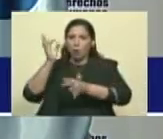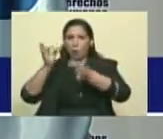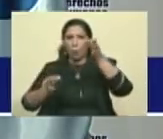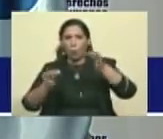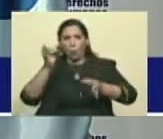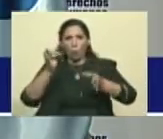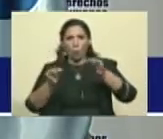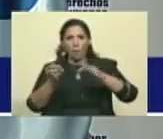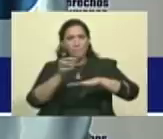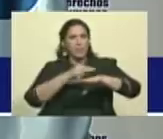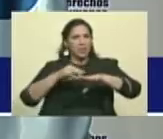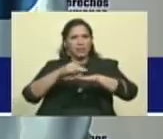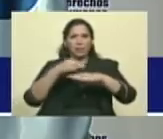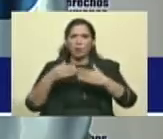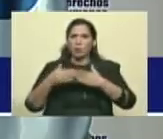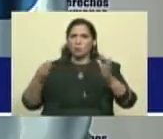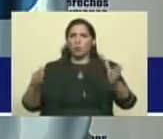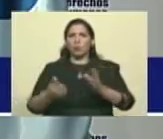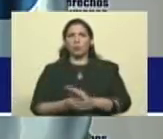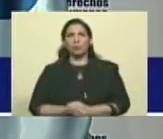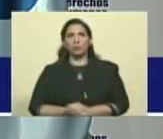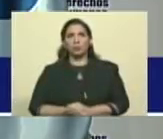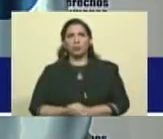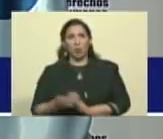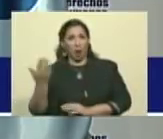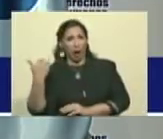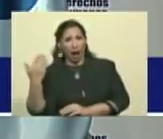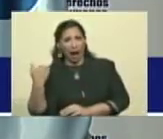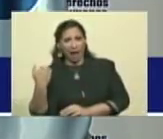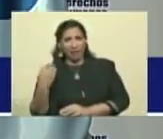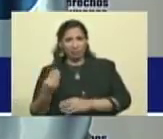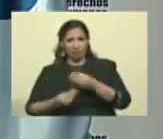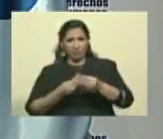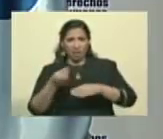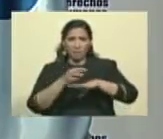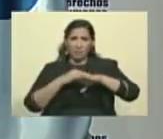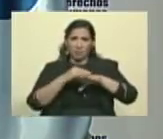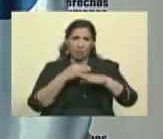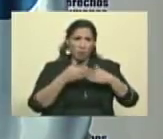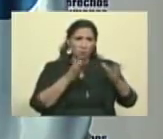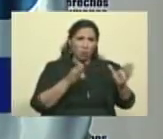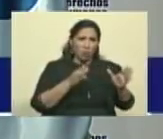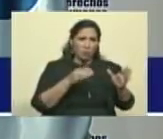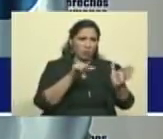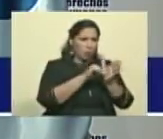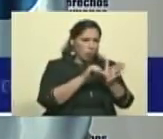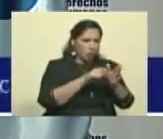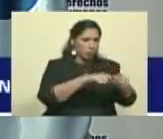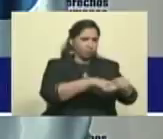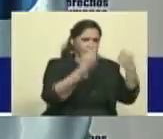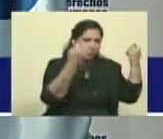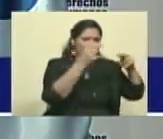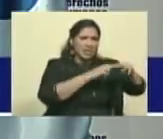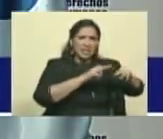un ministerio público al garete, como el que existía antes, donde los delitos sexuales de abuso a